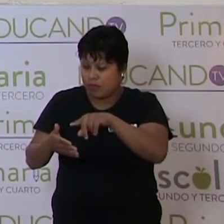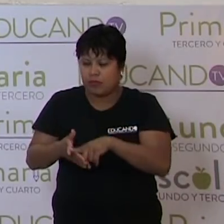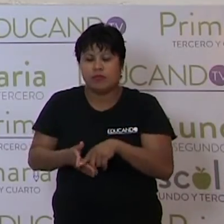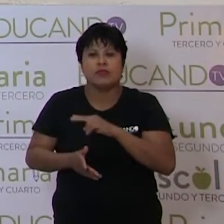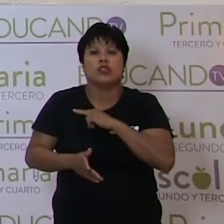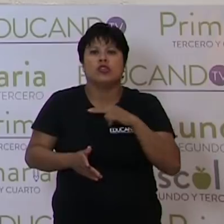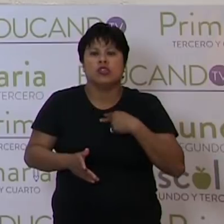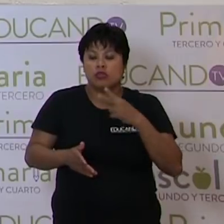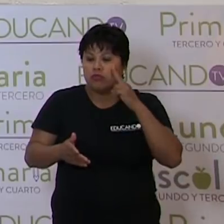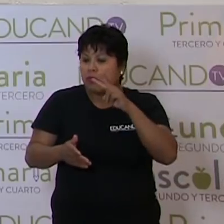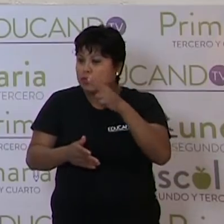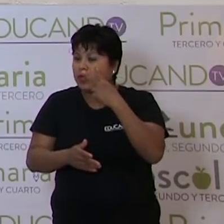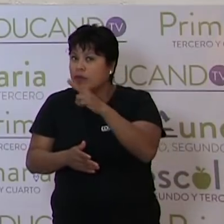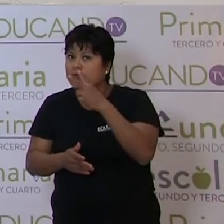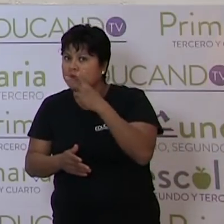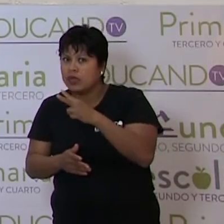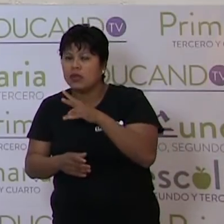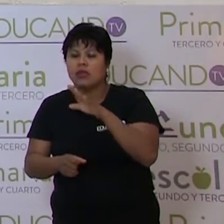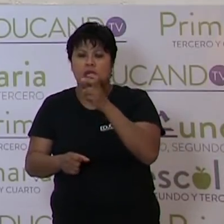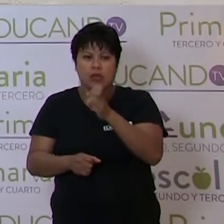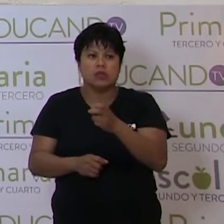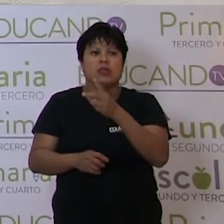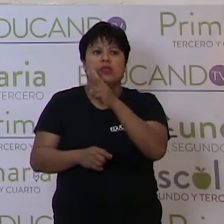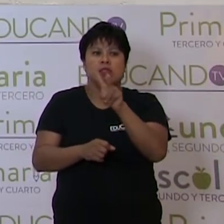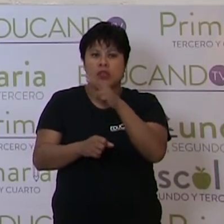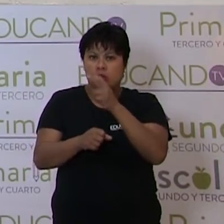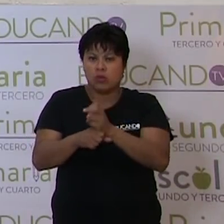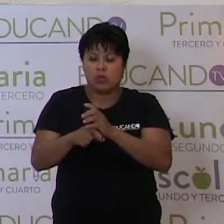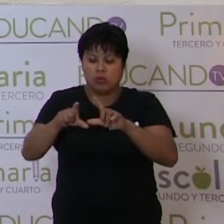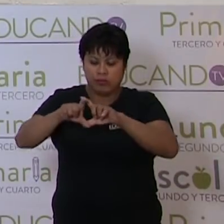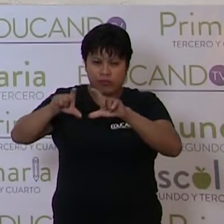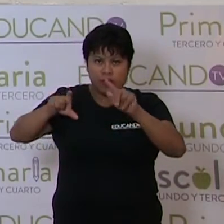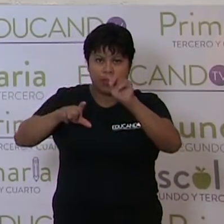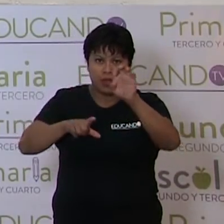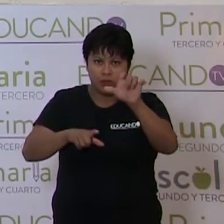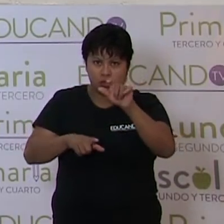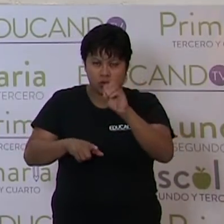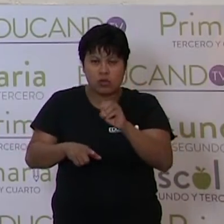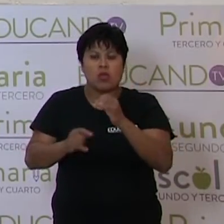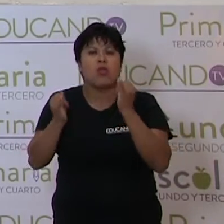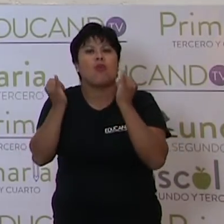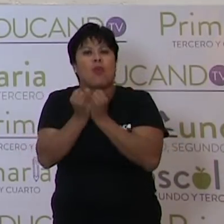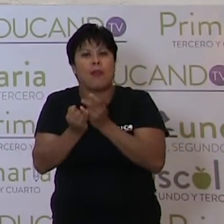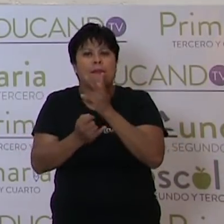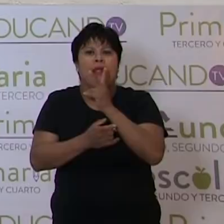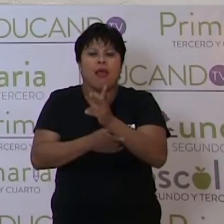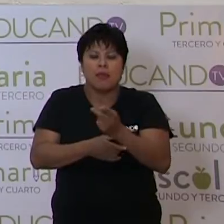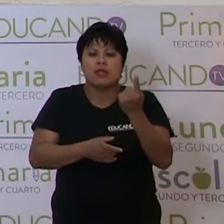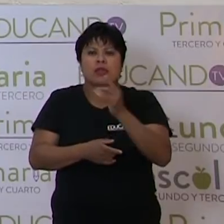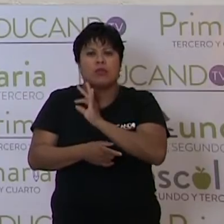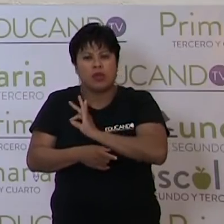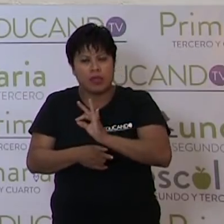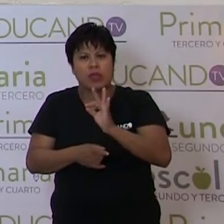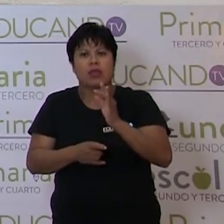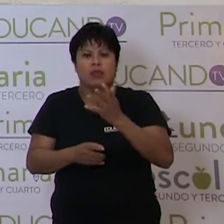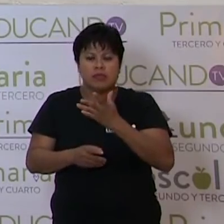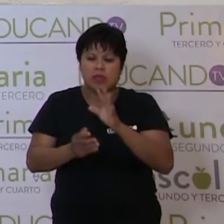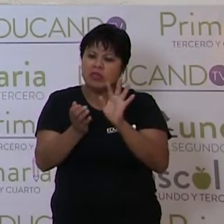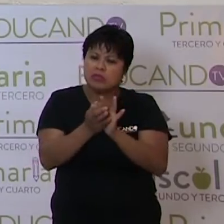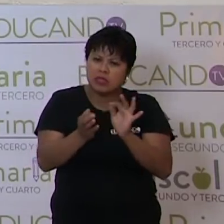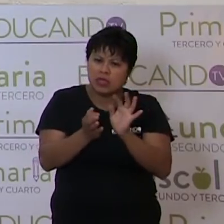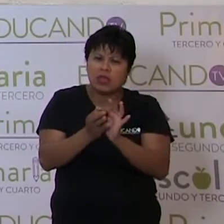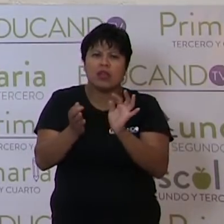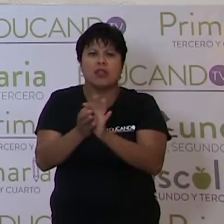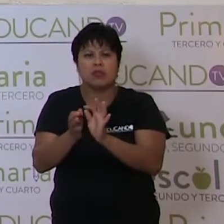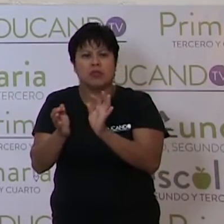Vamos a identificar dentro de ese segundo texto igual las palabras que nos permiten ir